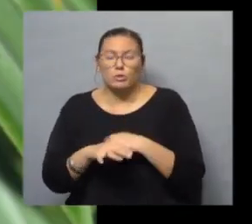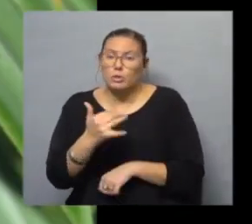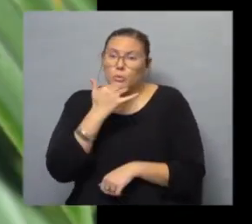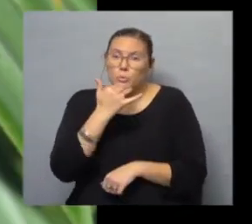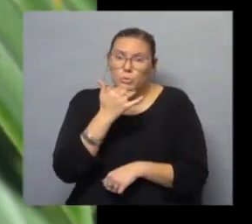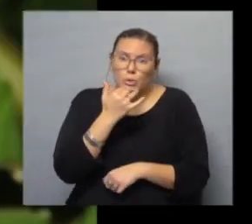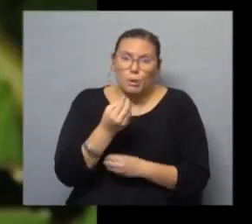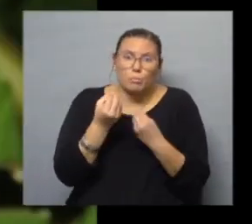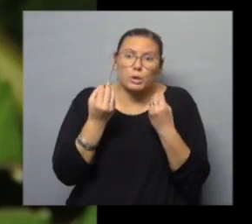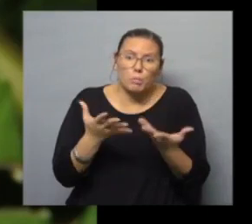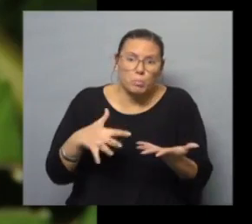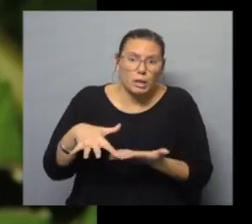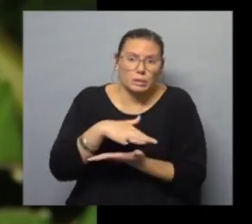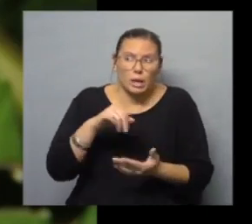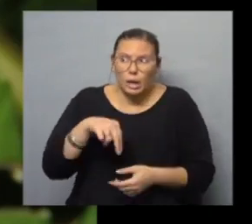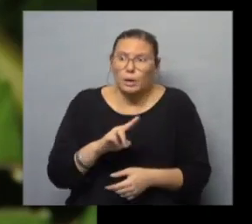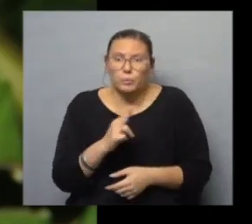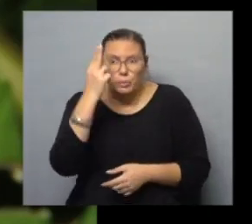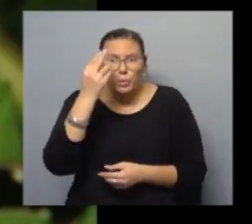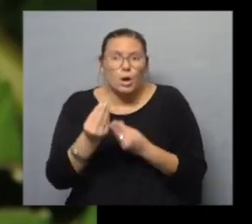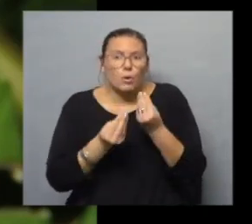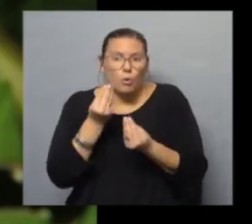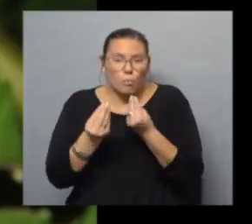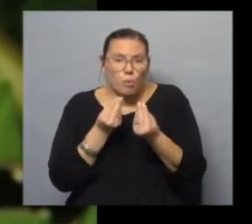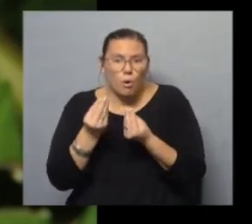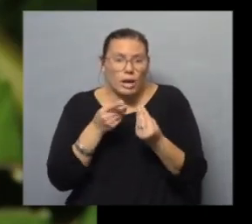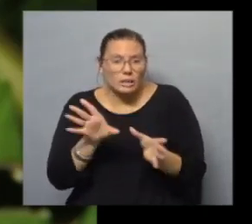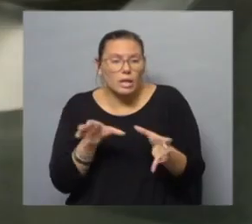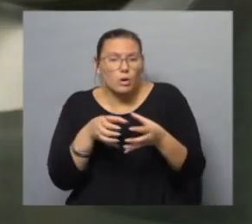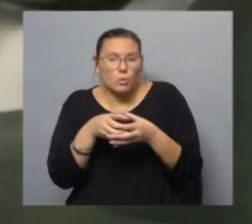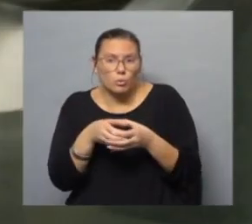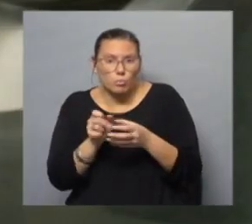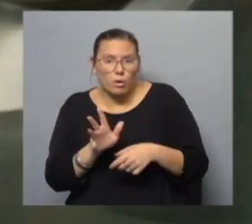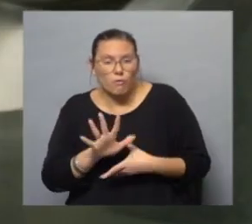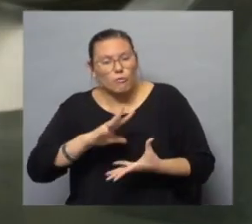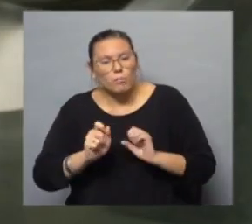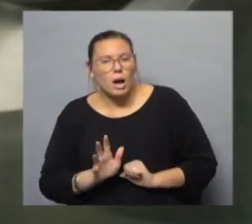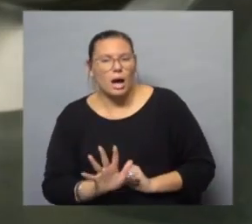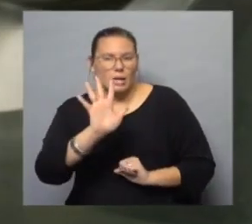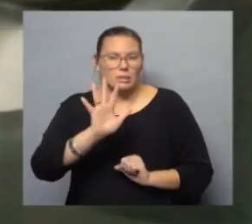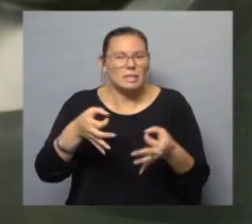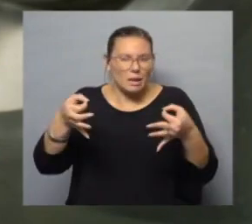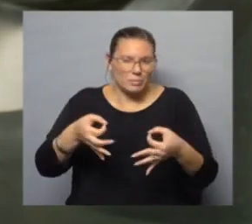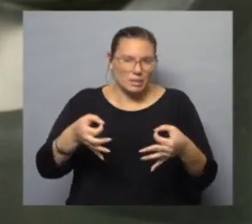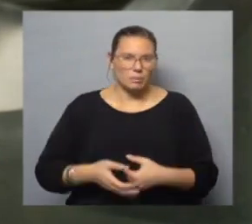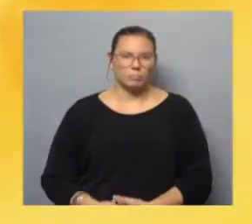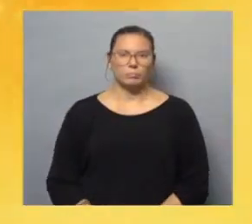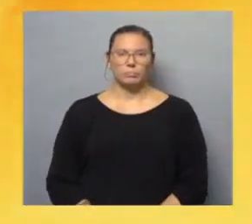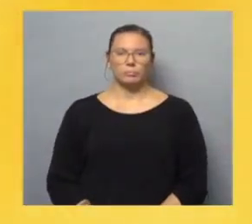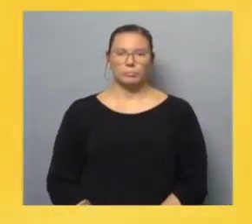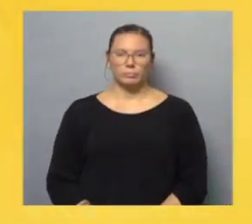sabemos qué es lo que está ocurriendo en Uruguay y por qué esta especie tiene esta forma de reproducción tan particular.